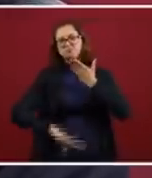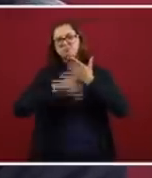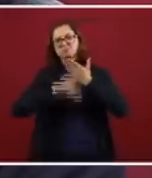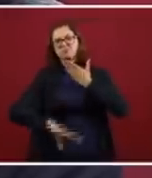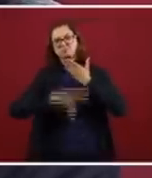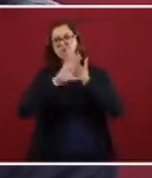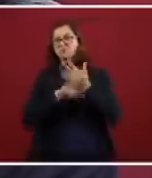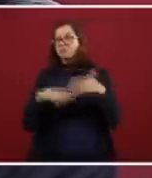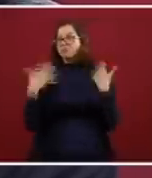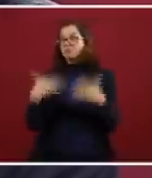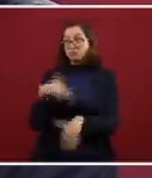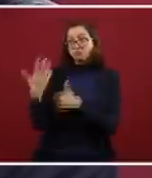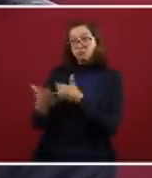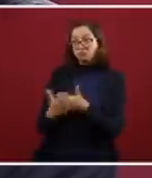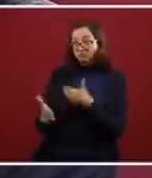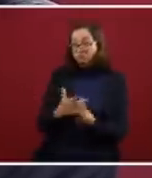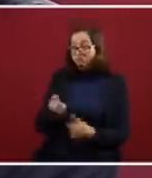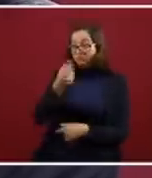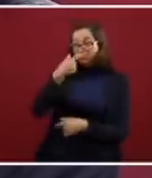vamos a quedar sin medicinas.